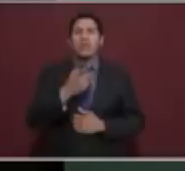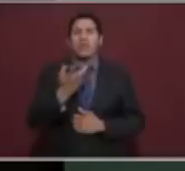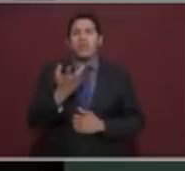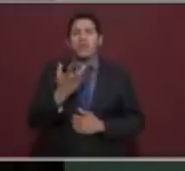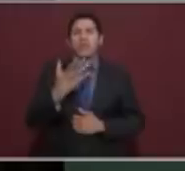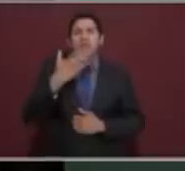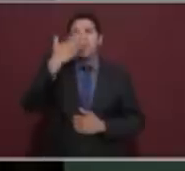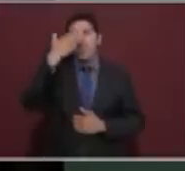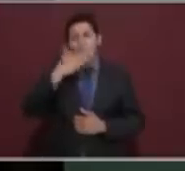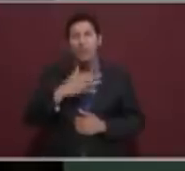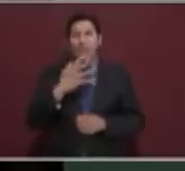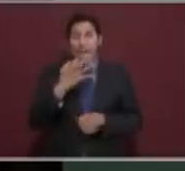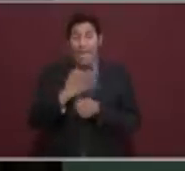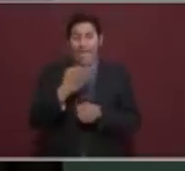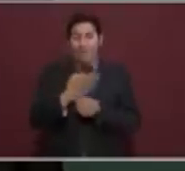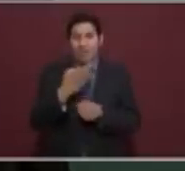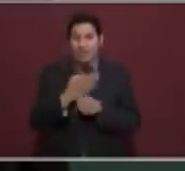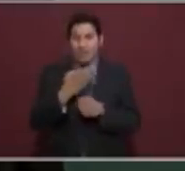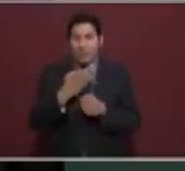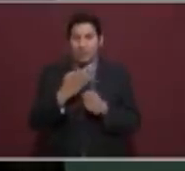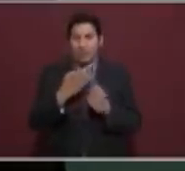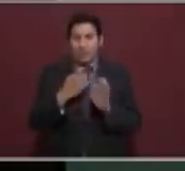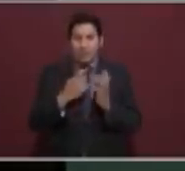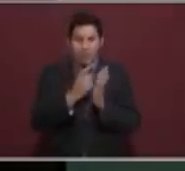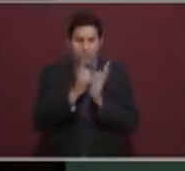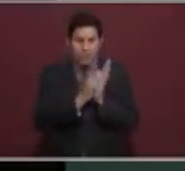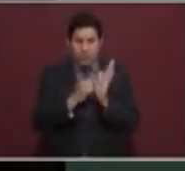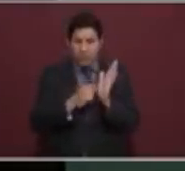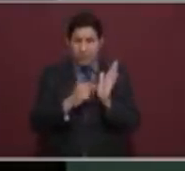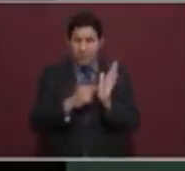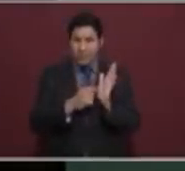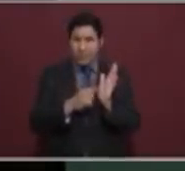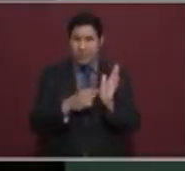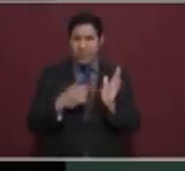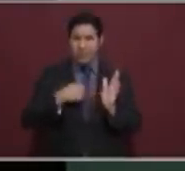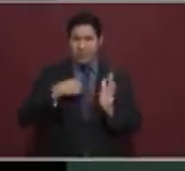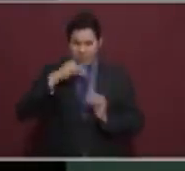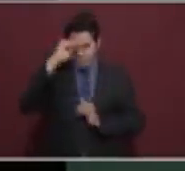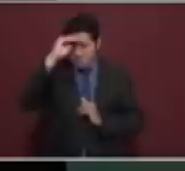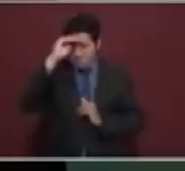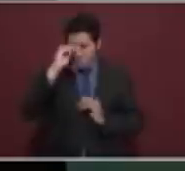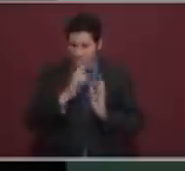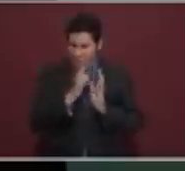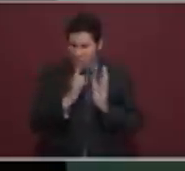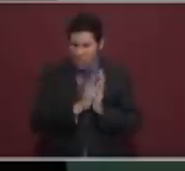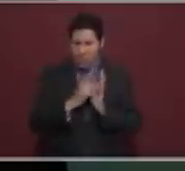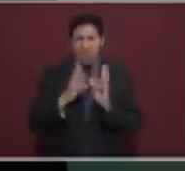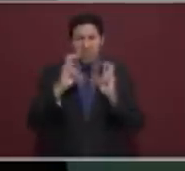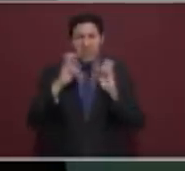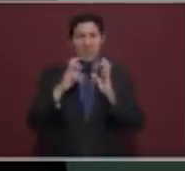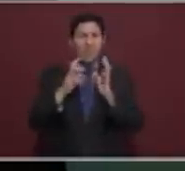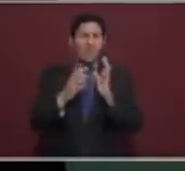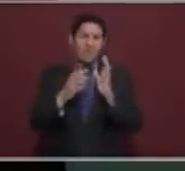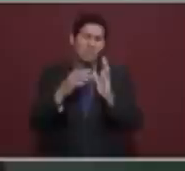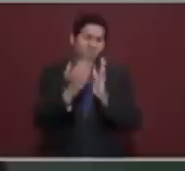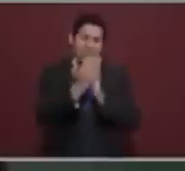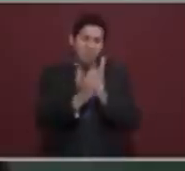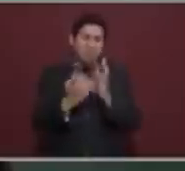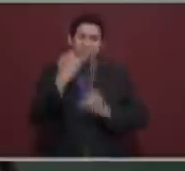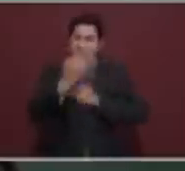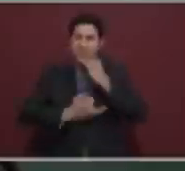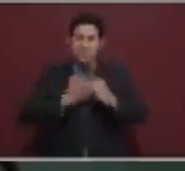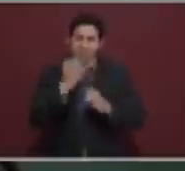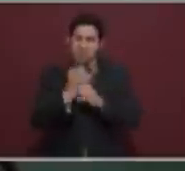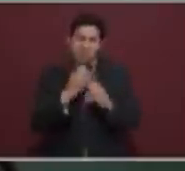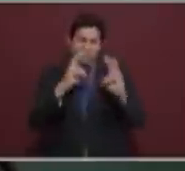evaluación de las del marco jurídico internacional que impone algunas restricciones